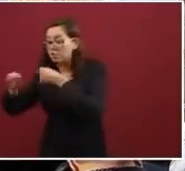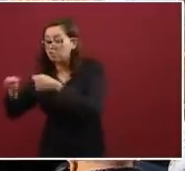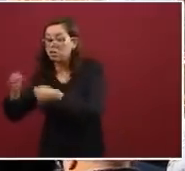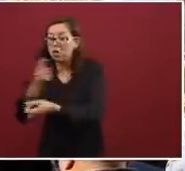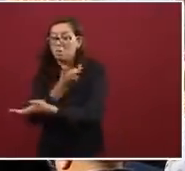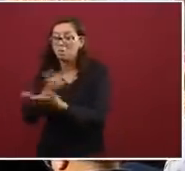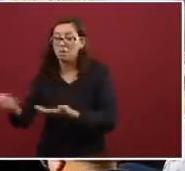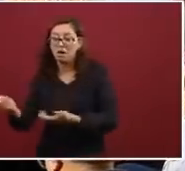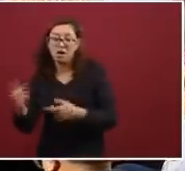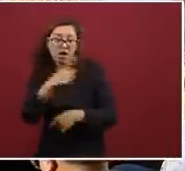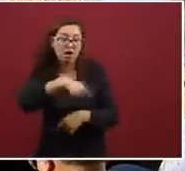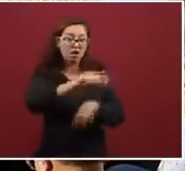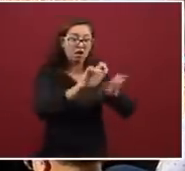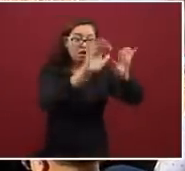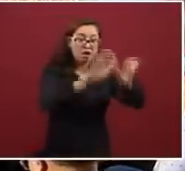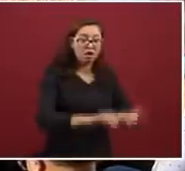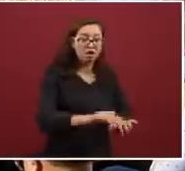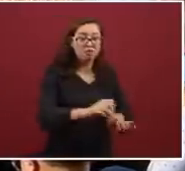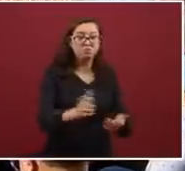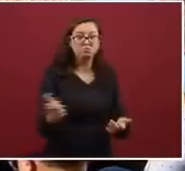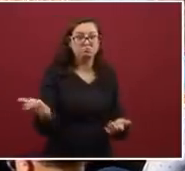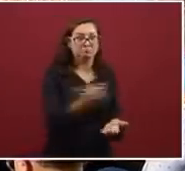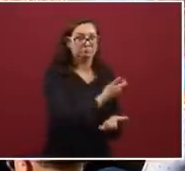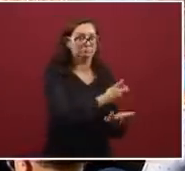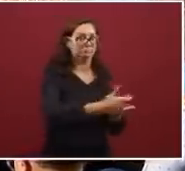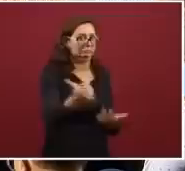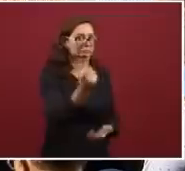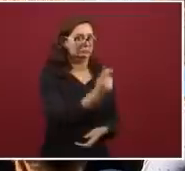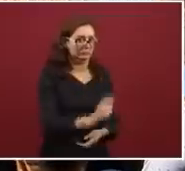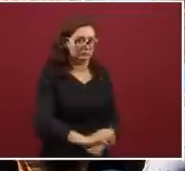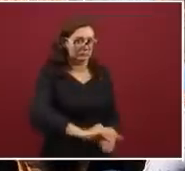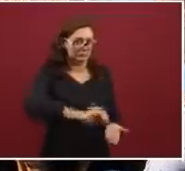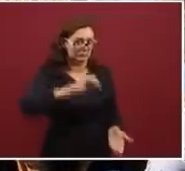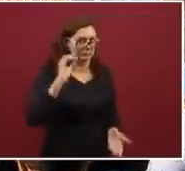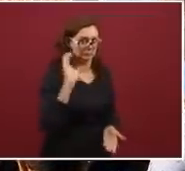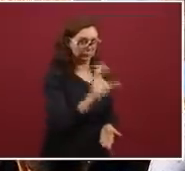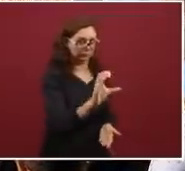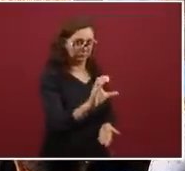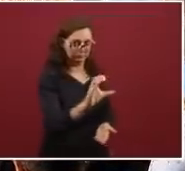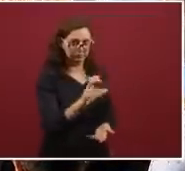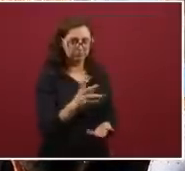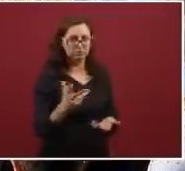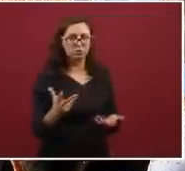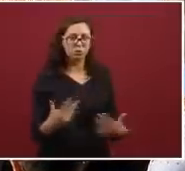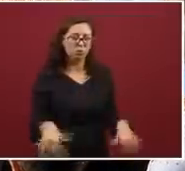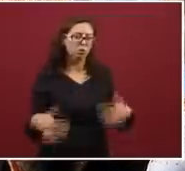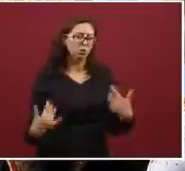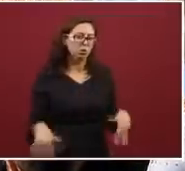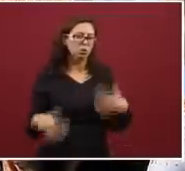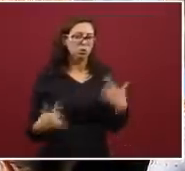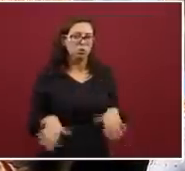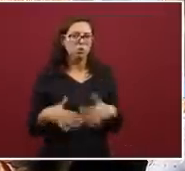ustedes. Ellos se rayan. Digo, no es para